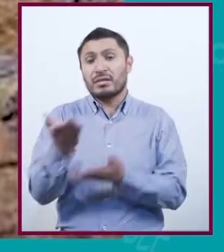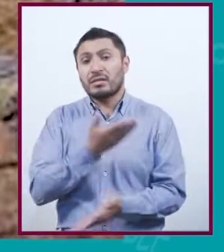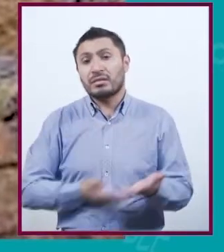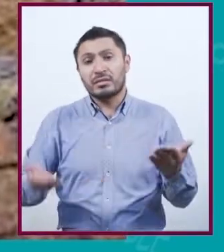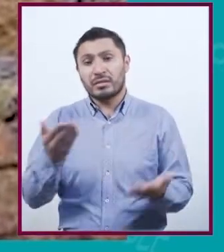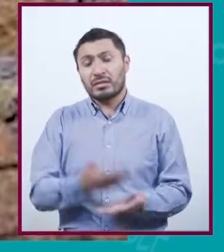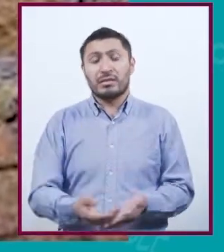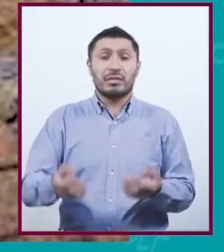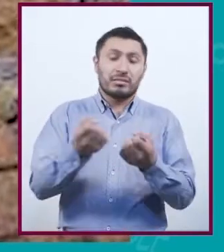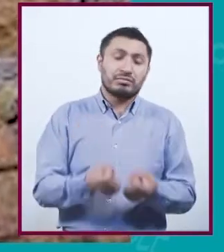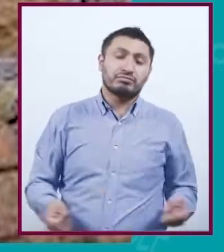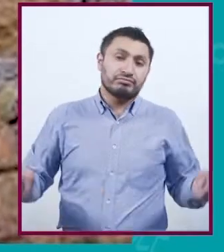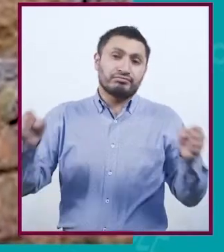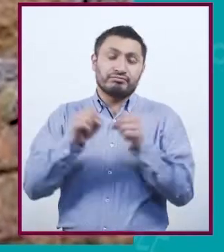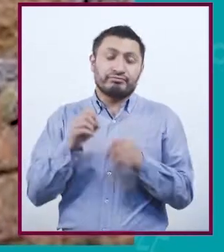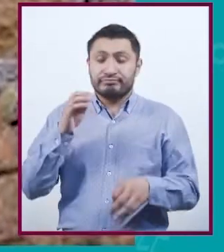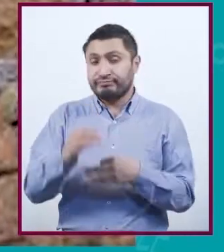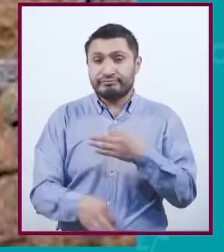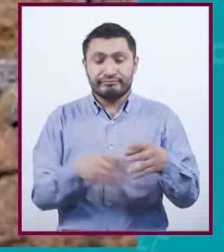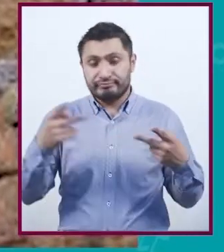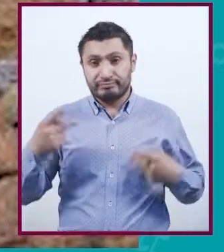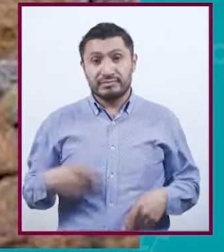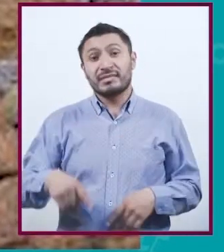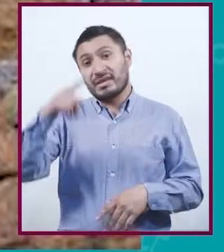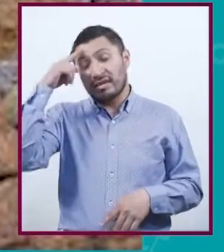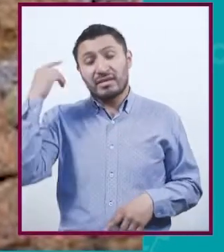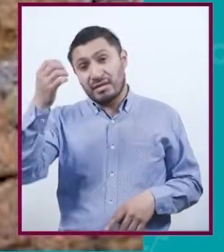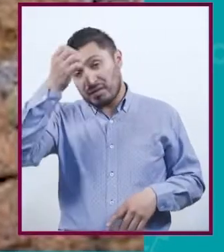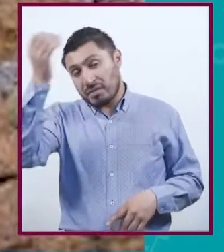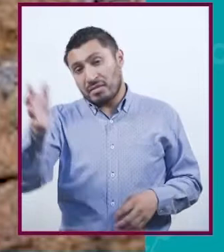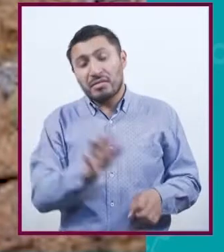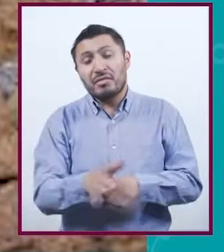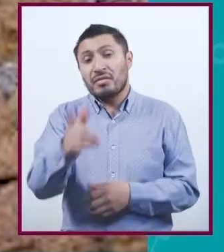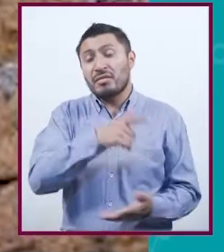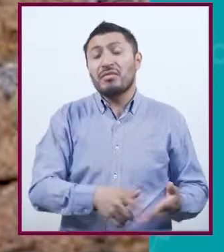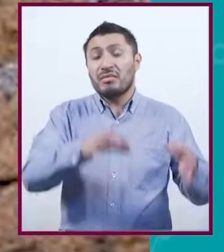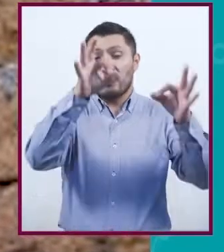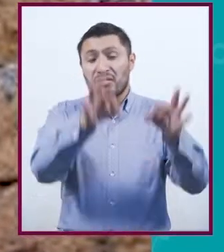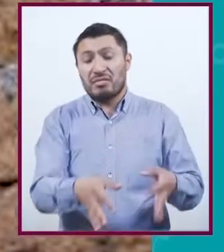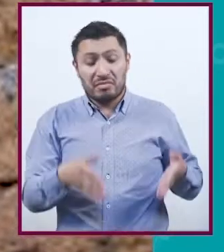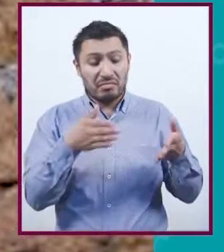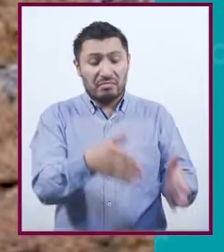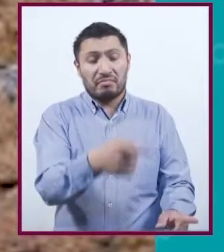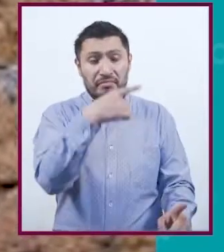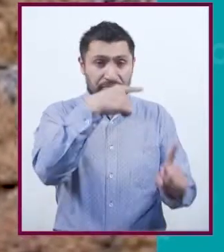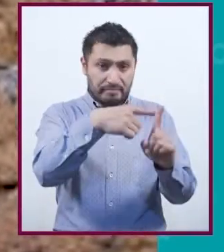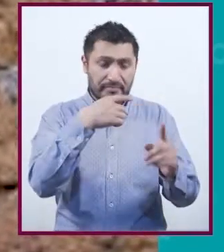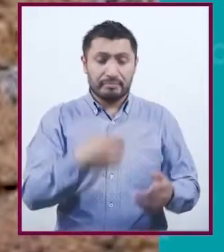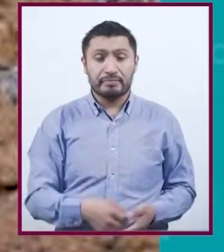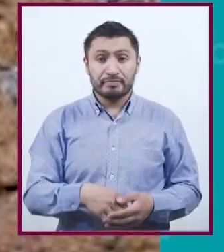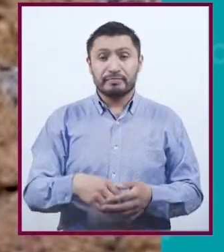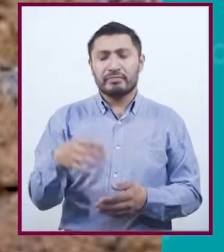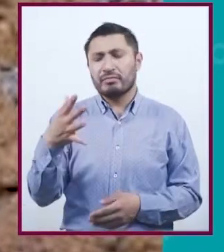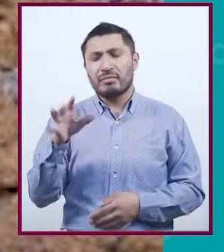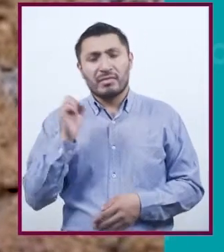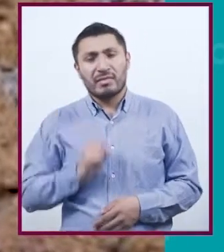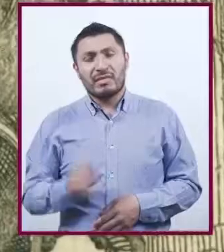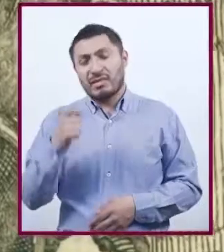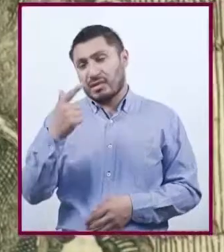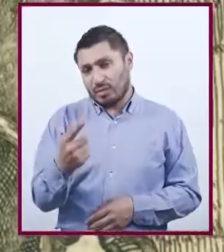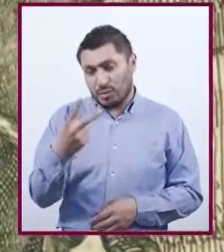memoria, pues este lugar lo compartían con el resto de la sociedad y resultaba fácil olvidar el punto exacto del